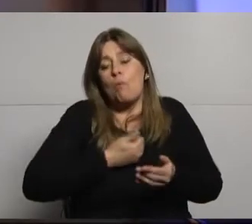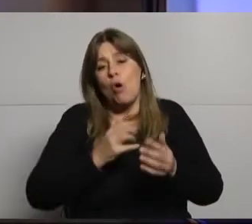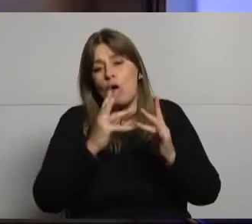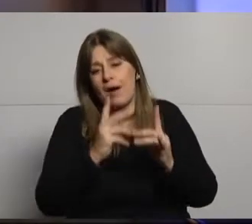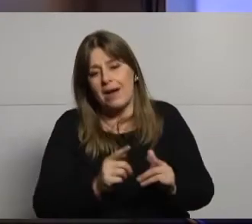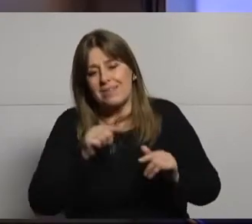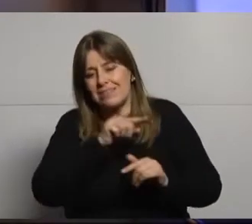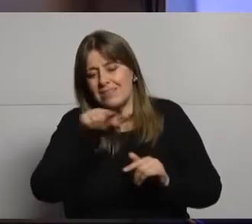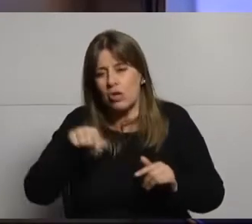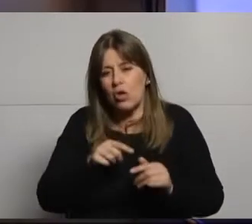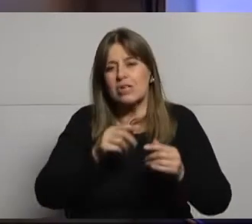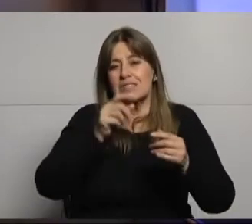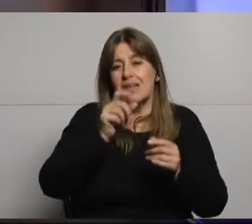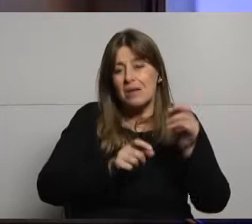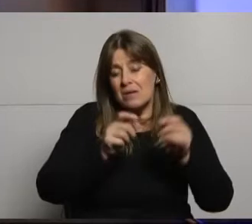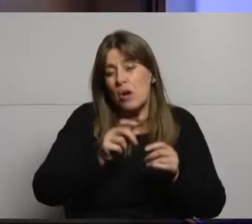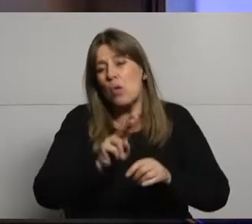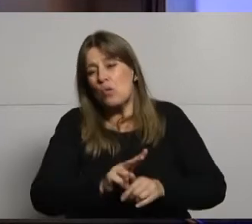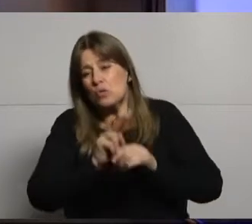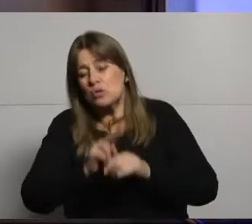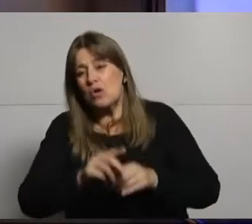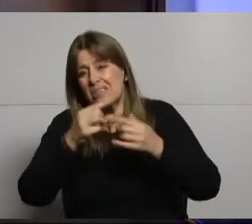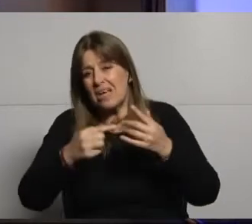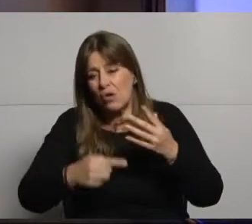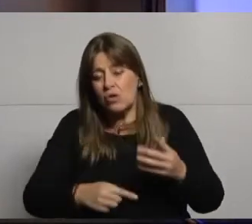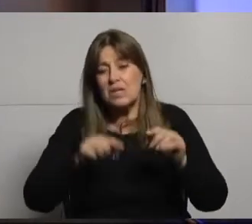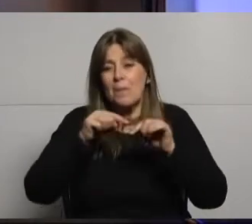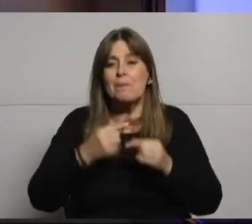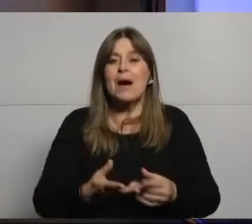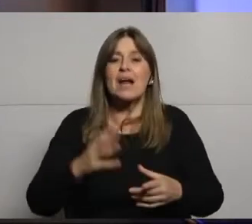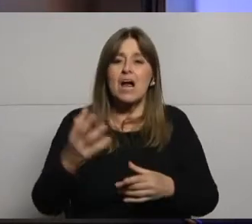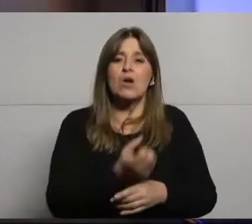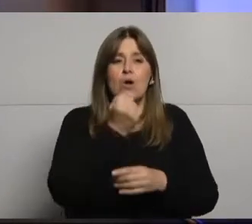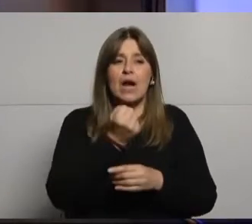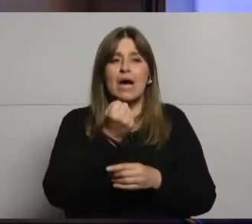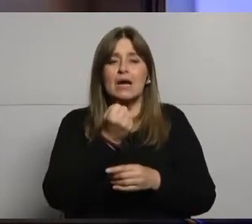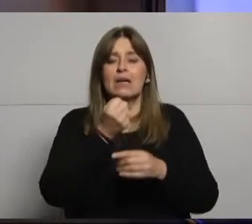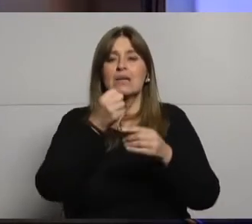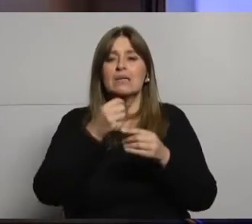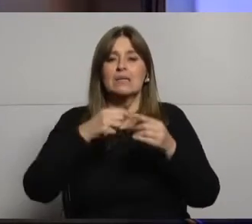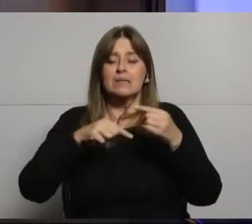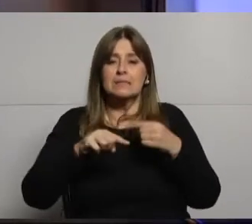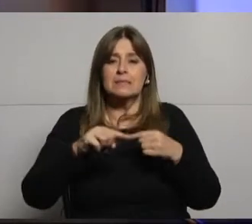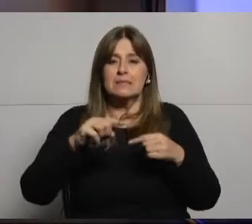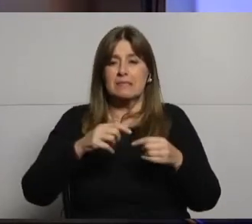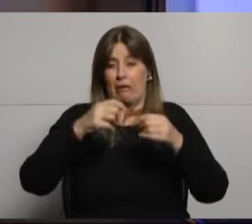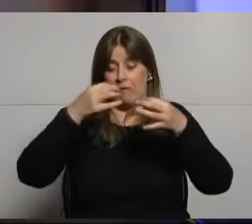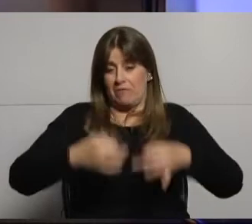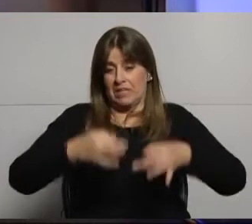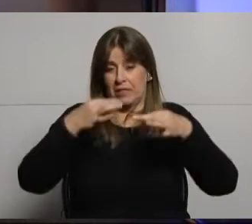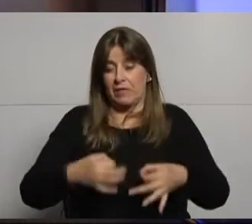organizan esos dispositivos y el uso de esos dispositivos para lograr para tener